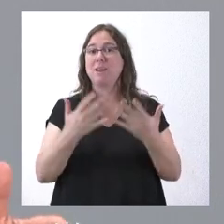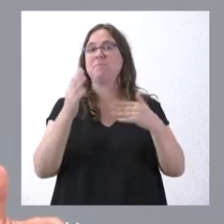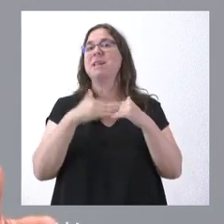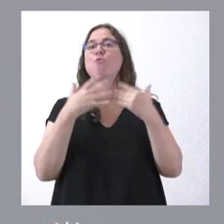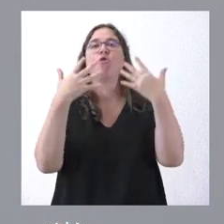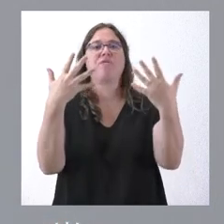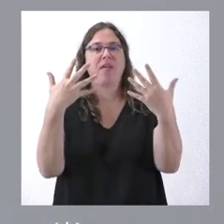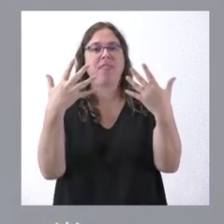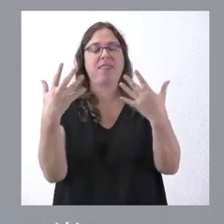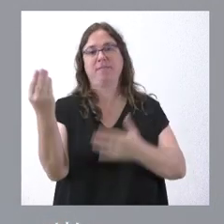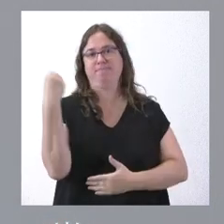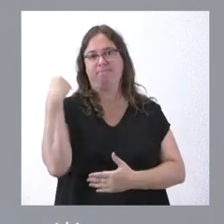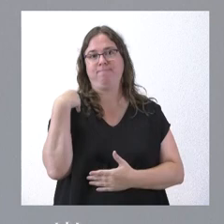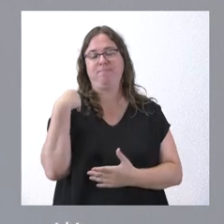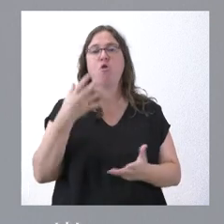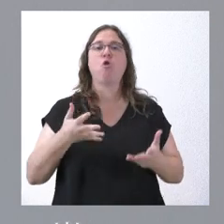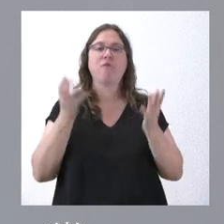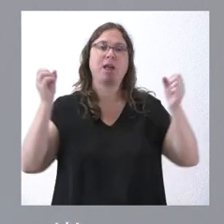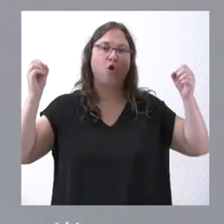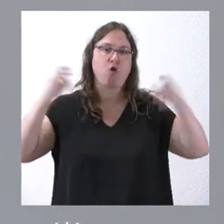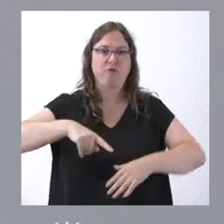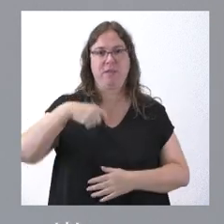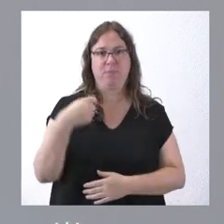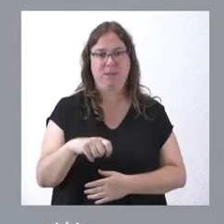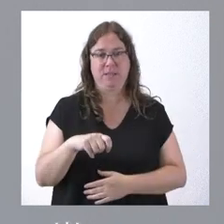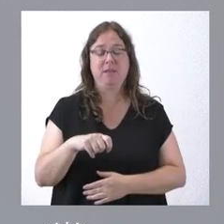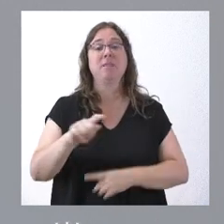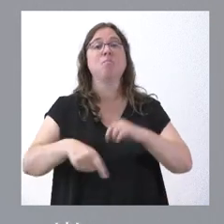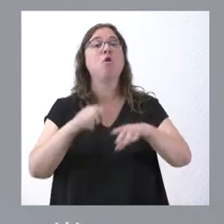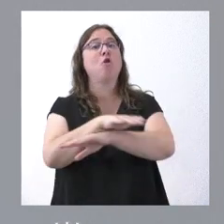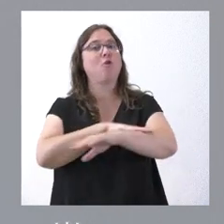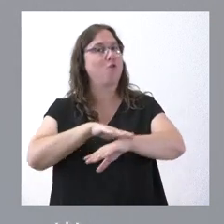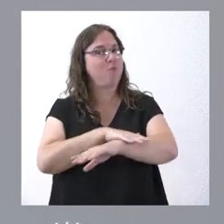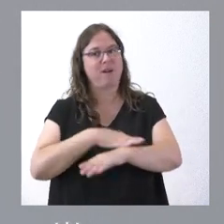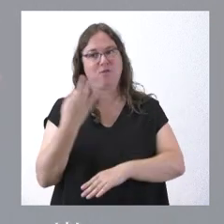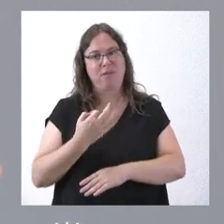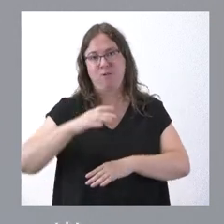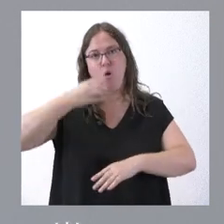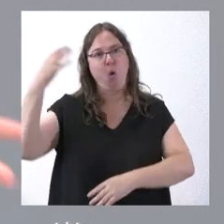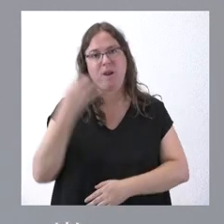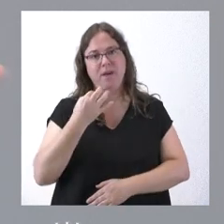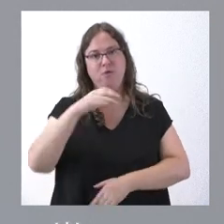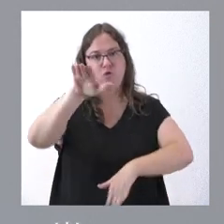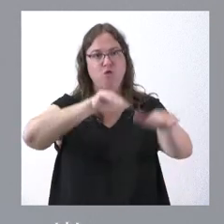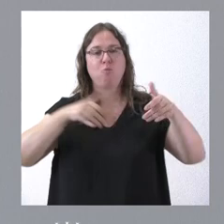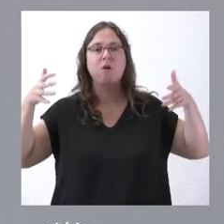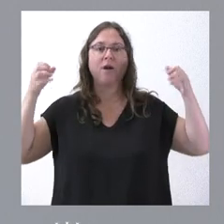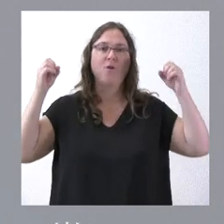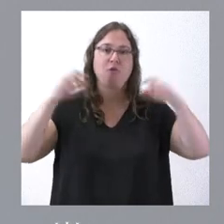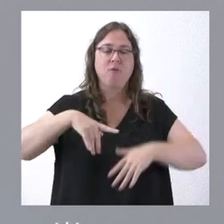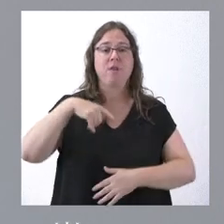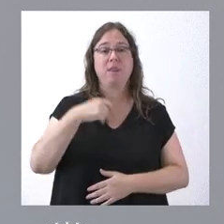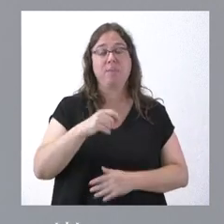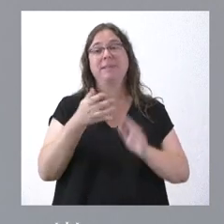solicitando esa conferencia de presidentes para que el Gobierno tenga la obligación de poderlo convocar y, por tanto, su primera valoración ha sido